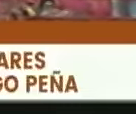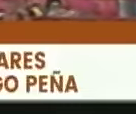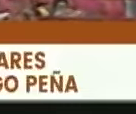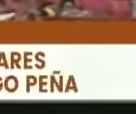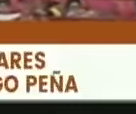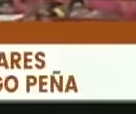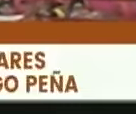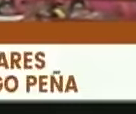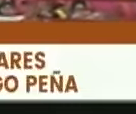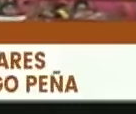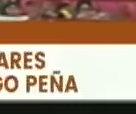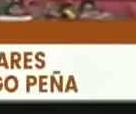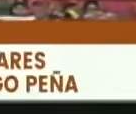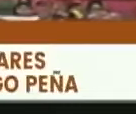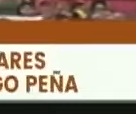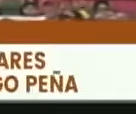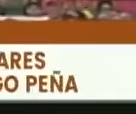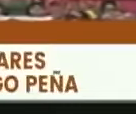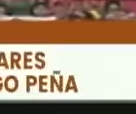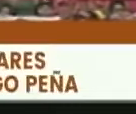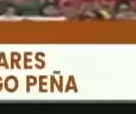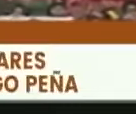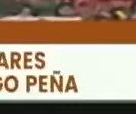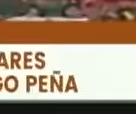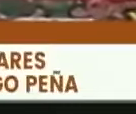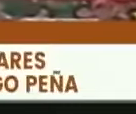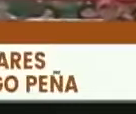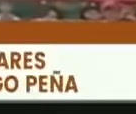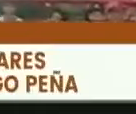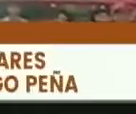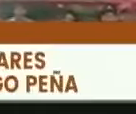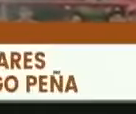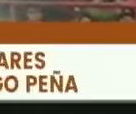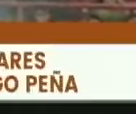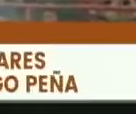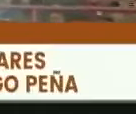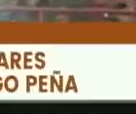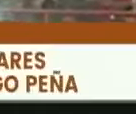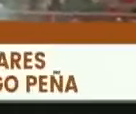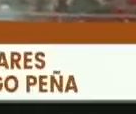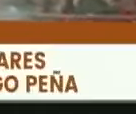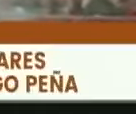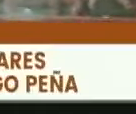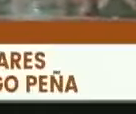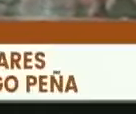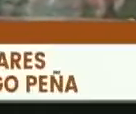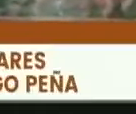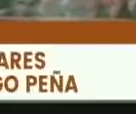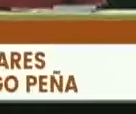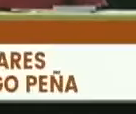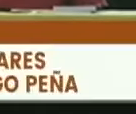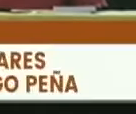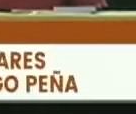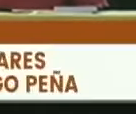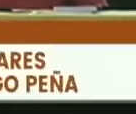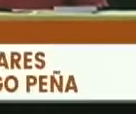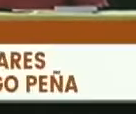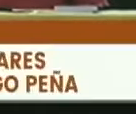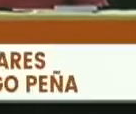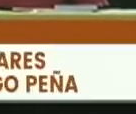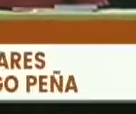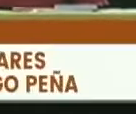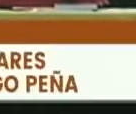paso de aquella nefasta acción intervencionista. Y hoy,